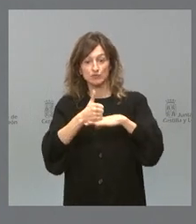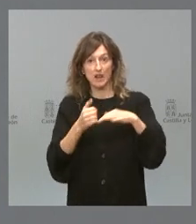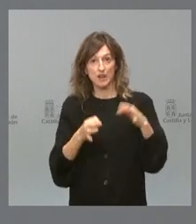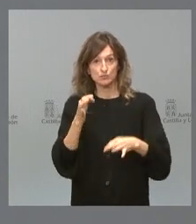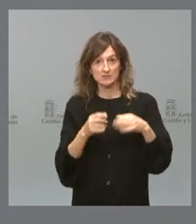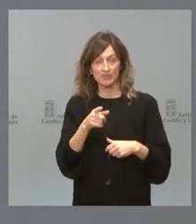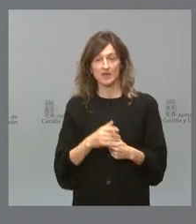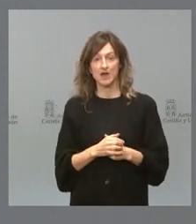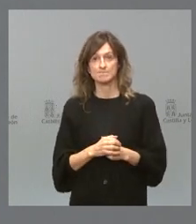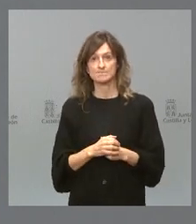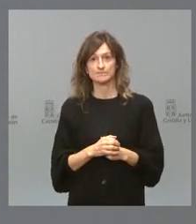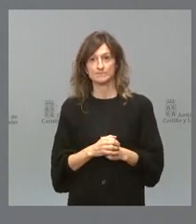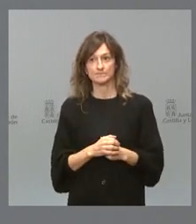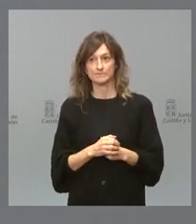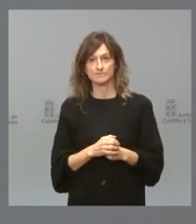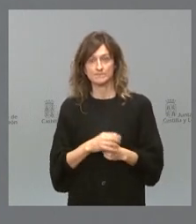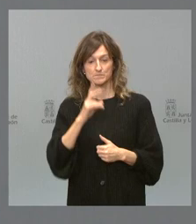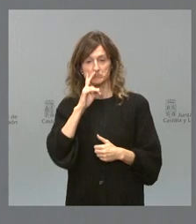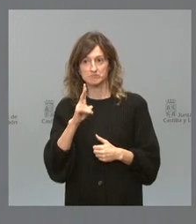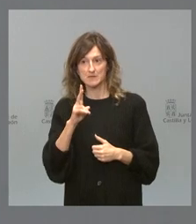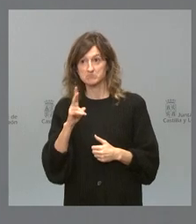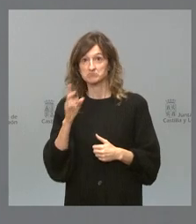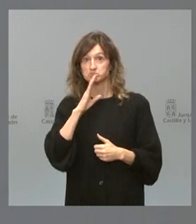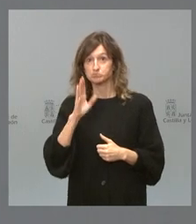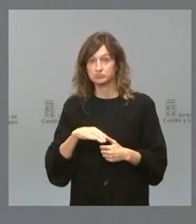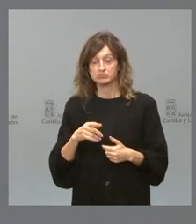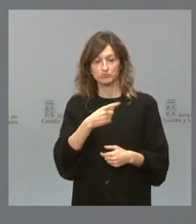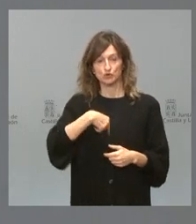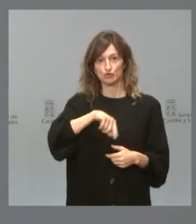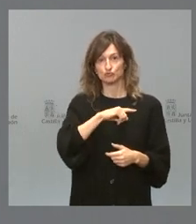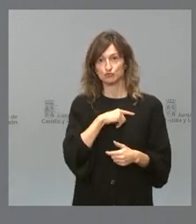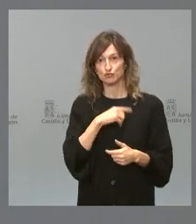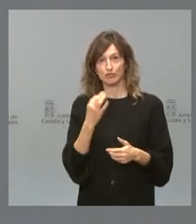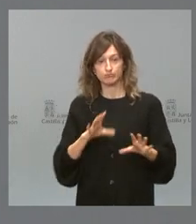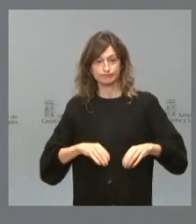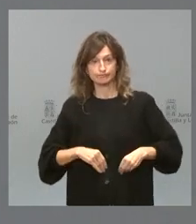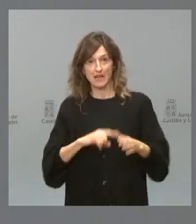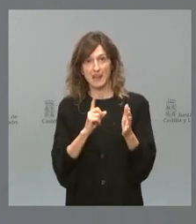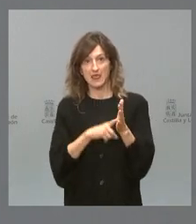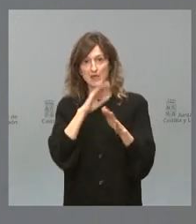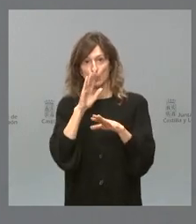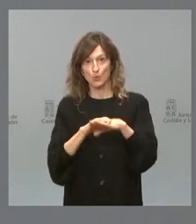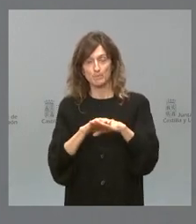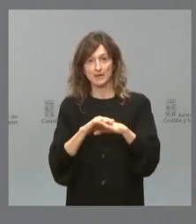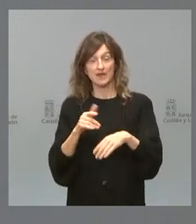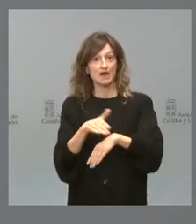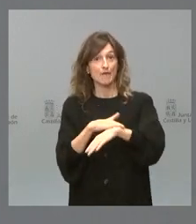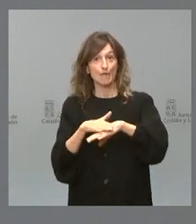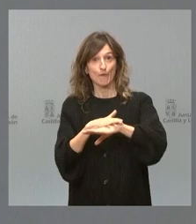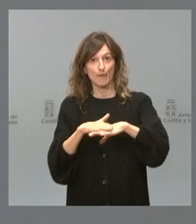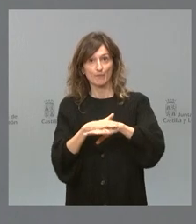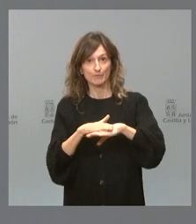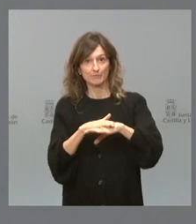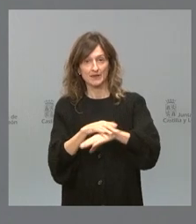justicia estimen oportuno cualquier pronunciamiento Pues nosotros lo que hacemos es cumplir las leyes ya saben que este es un Gobierno ya